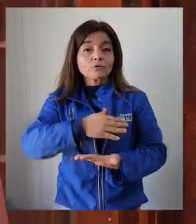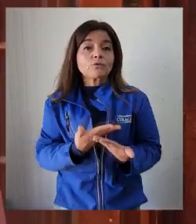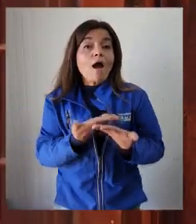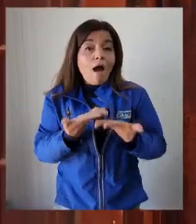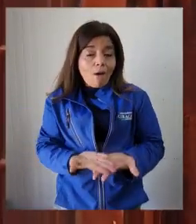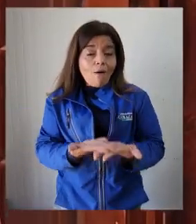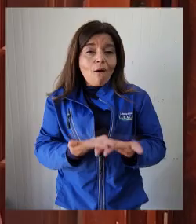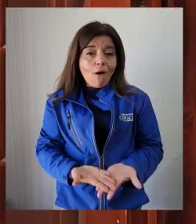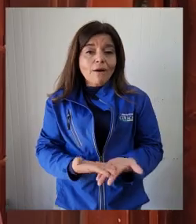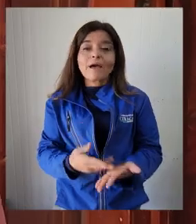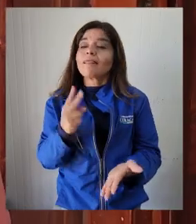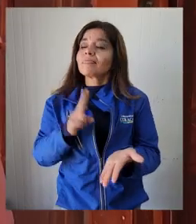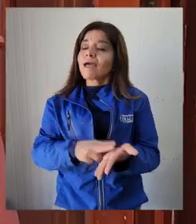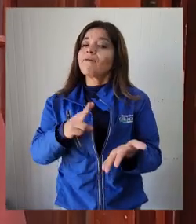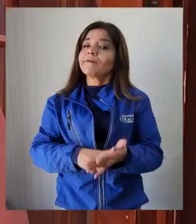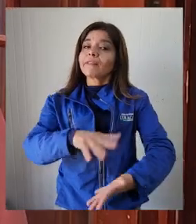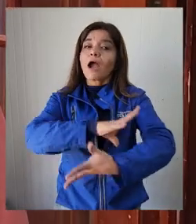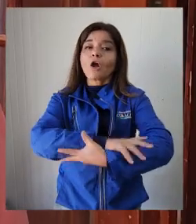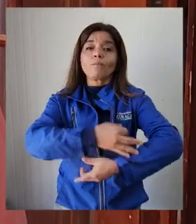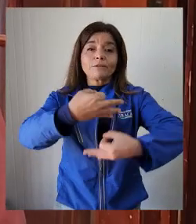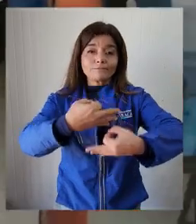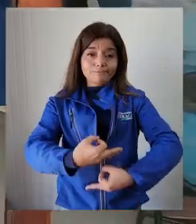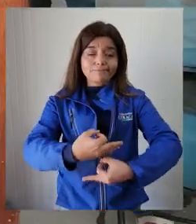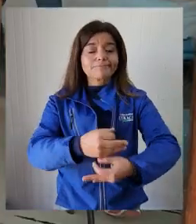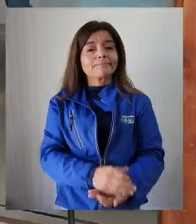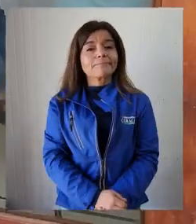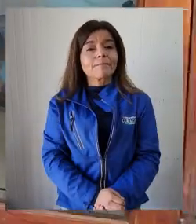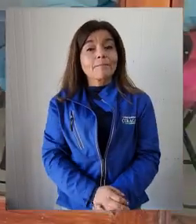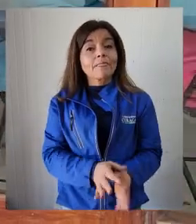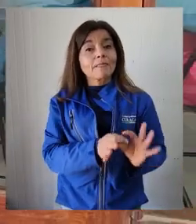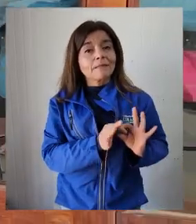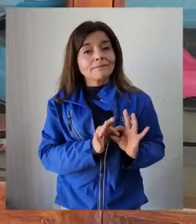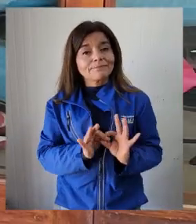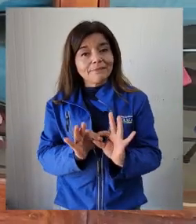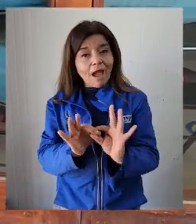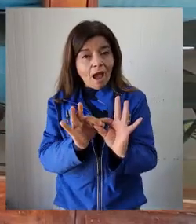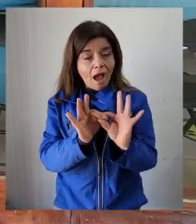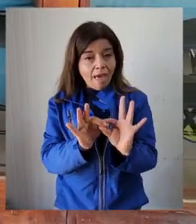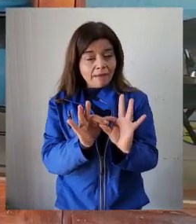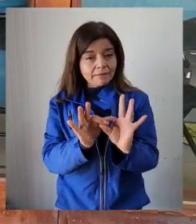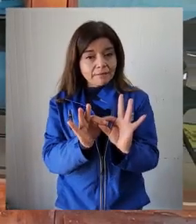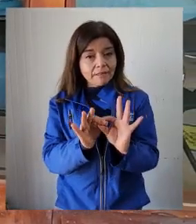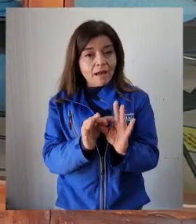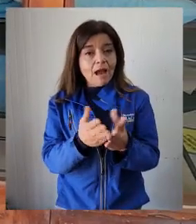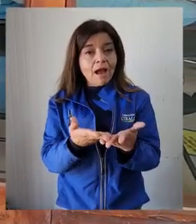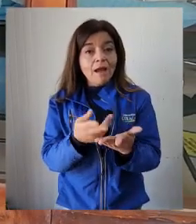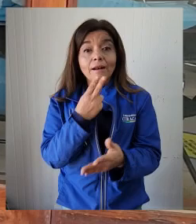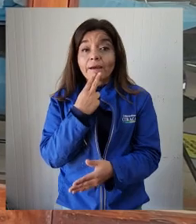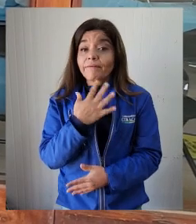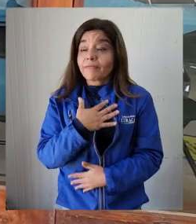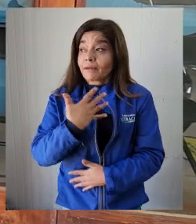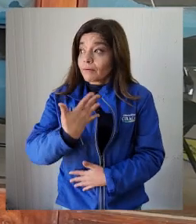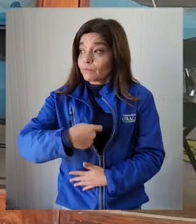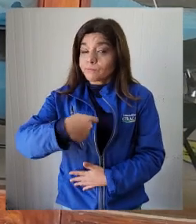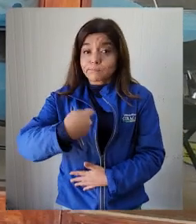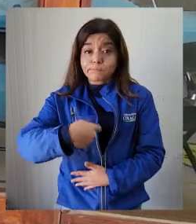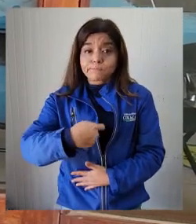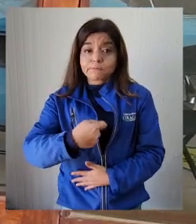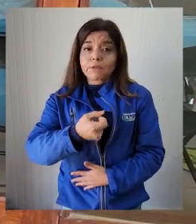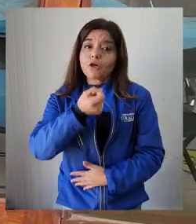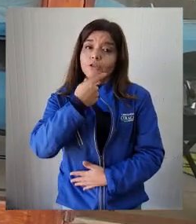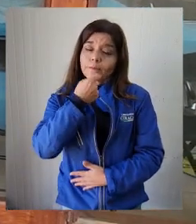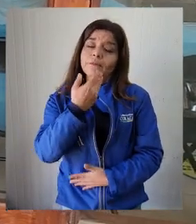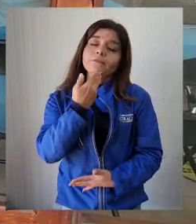ofreciendo ahorita. De verdad, un buen convenio. Se agradece porque, bueno, la vida está tan cara y obviamente